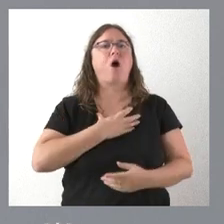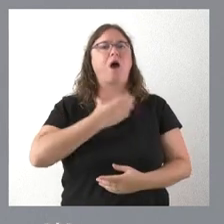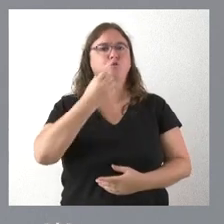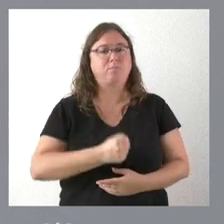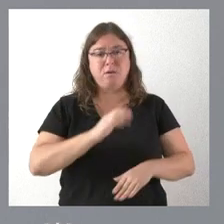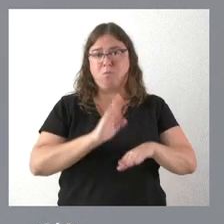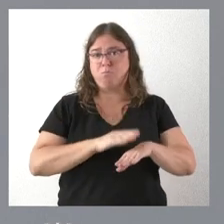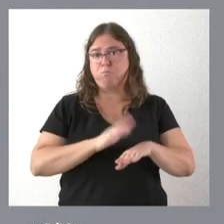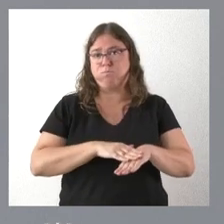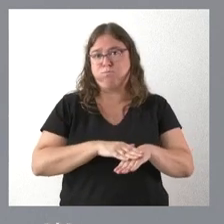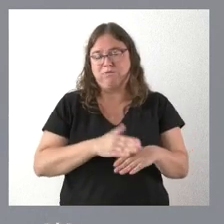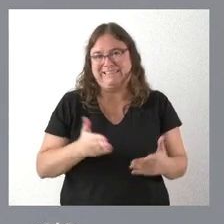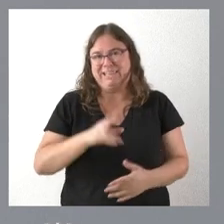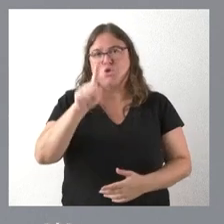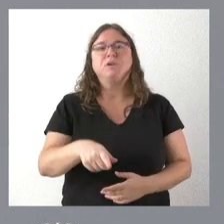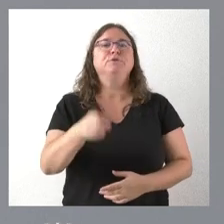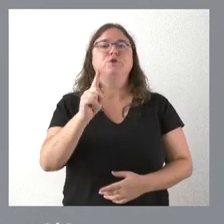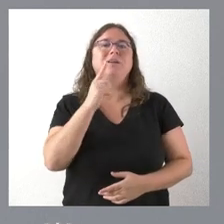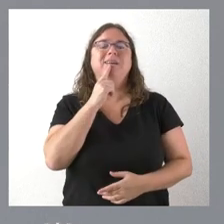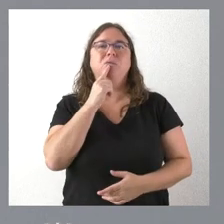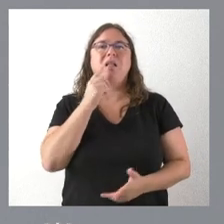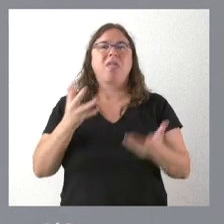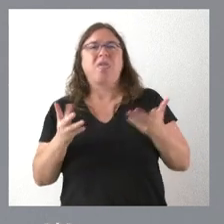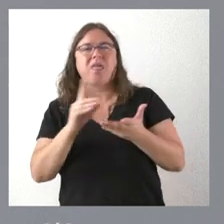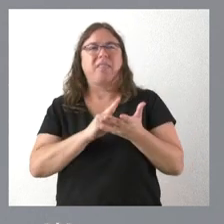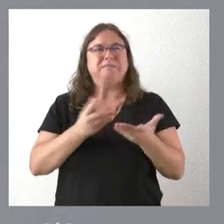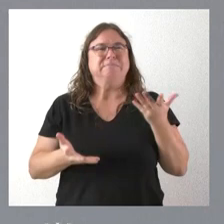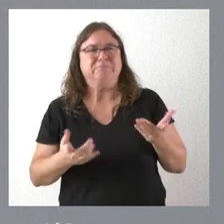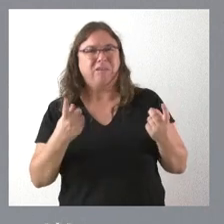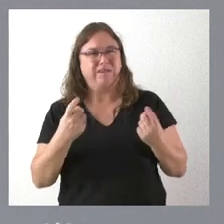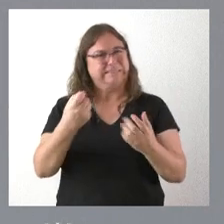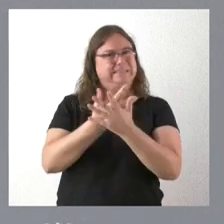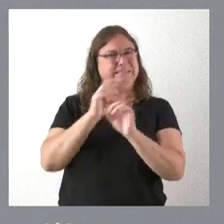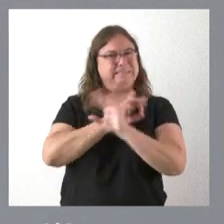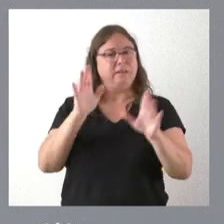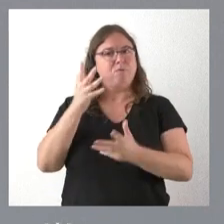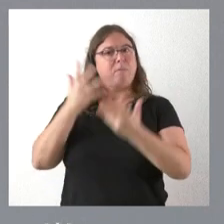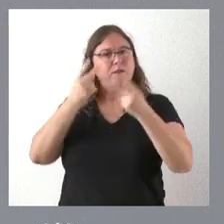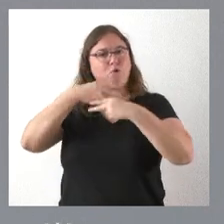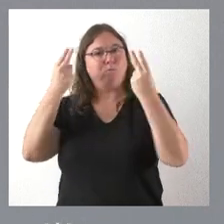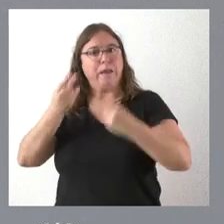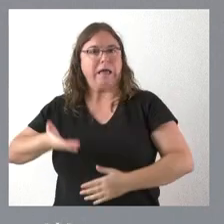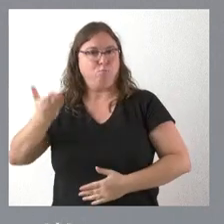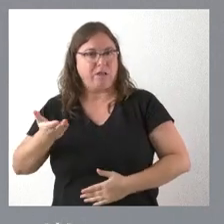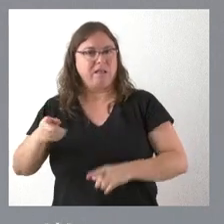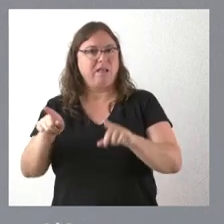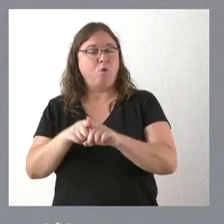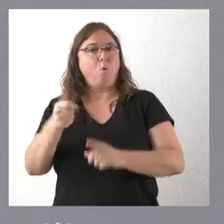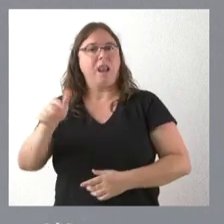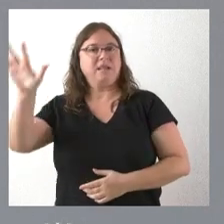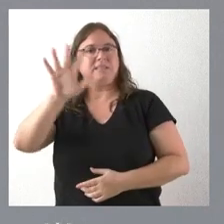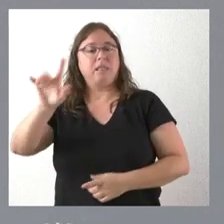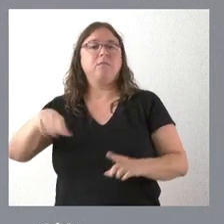porque ya no sea ya no sería Solo Una definición una inseguridad respecto de una administración pública muy importante como la administración del Estado